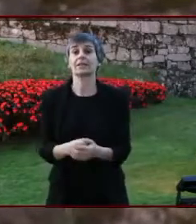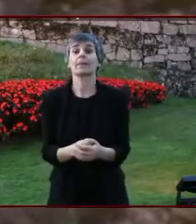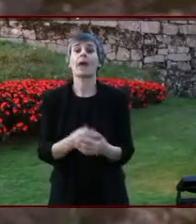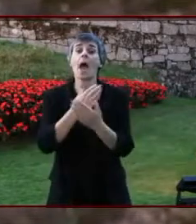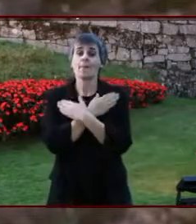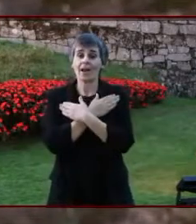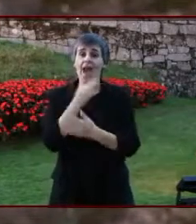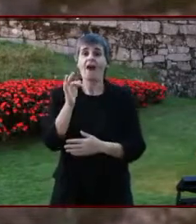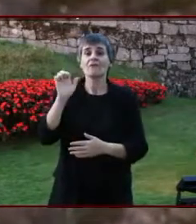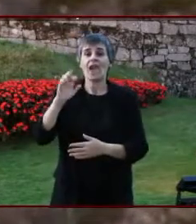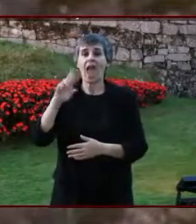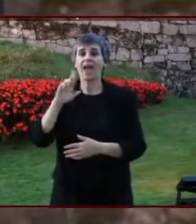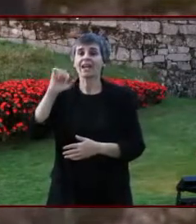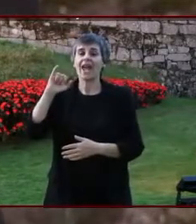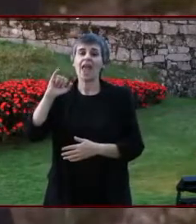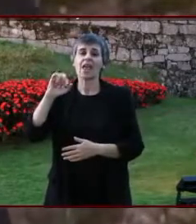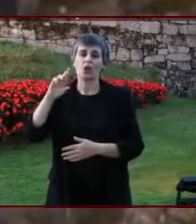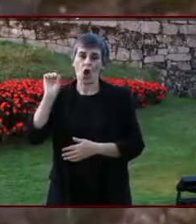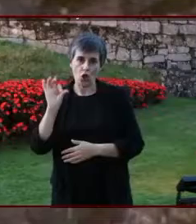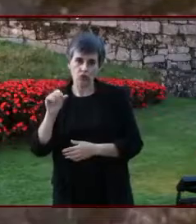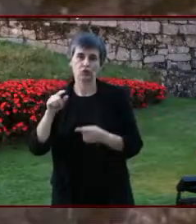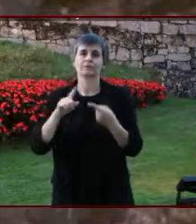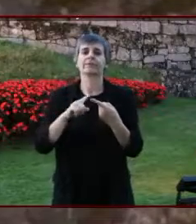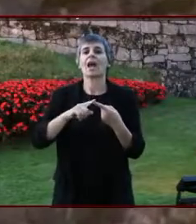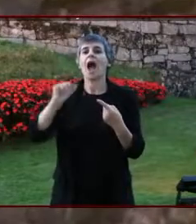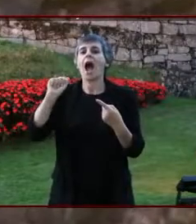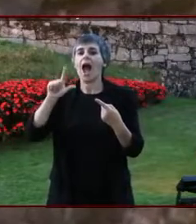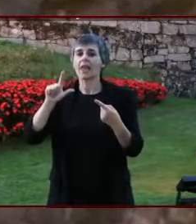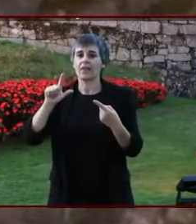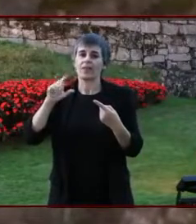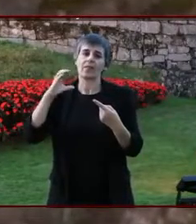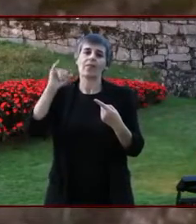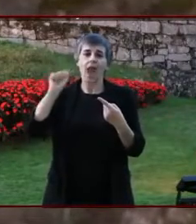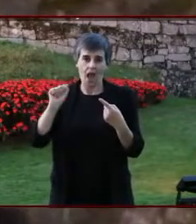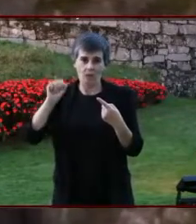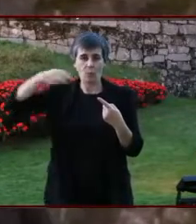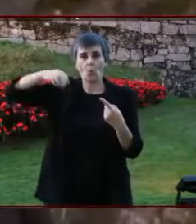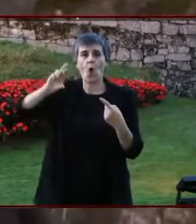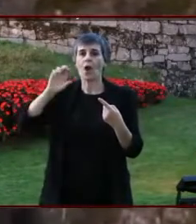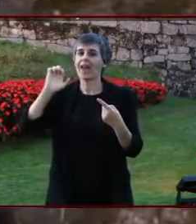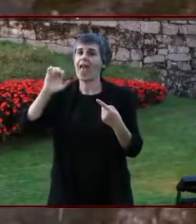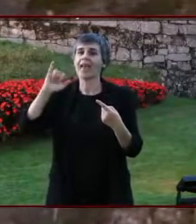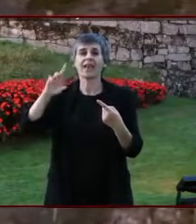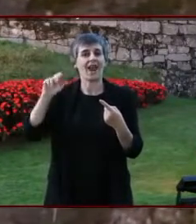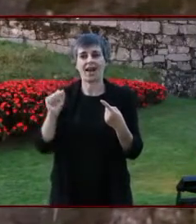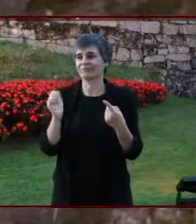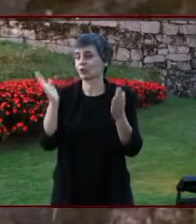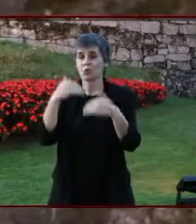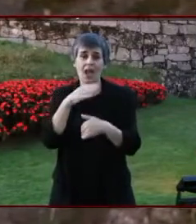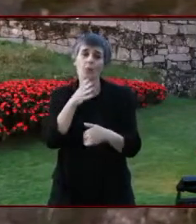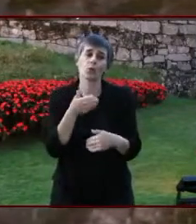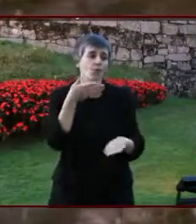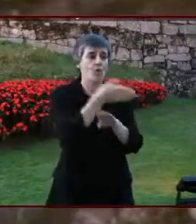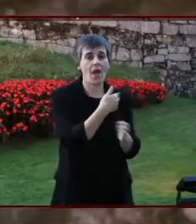Marea, Ali, Alicia Moreira, de Pollo, culpable, e que non está porque está en Málaga formándose, pero sí